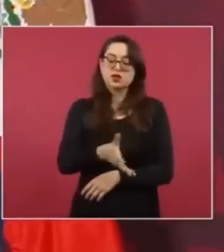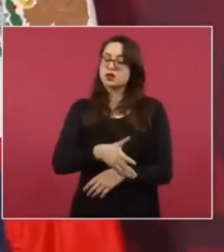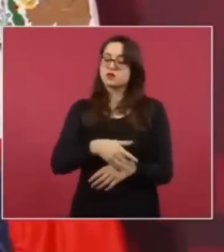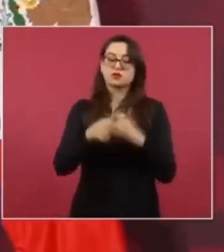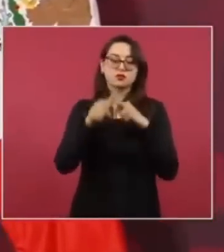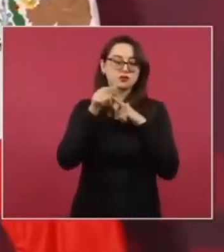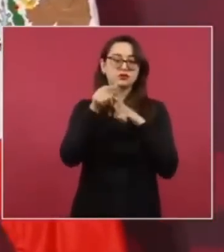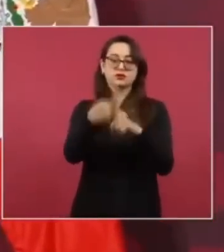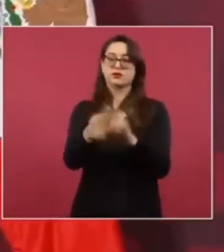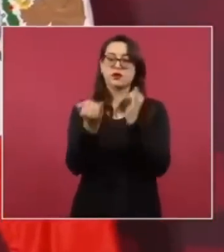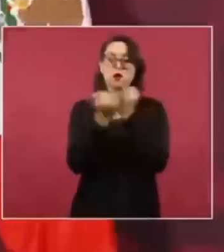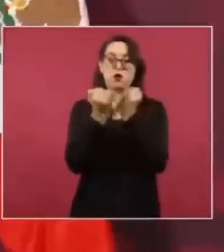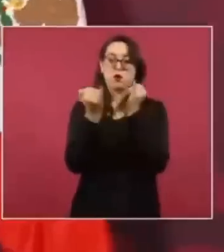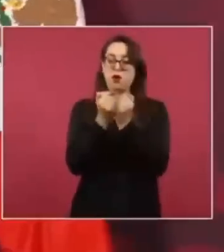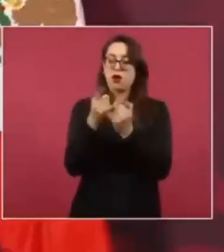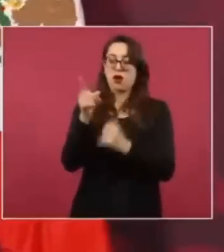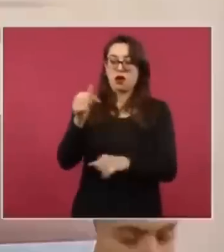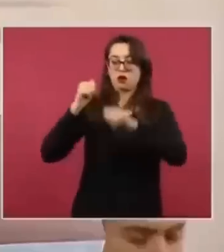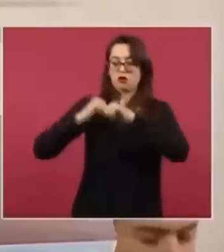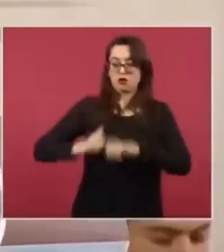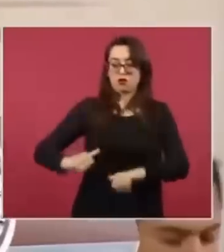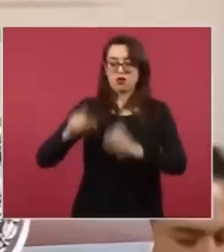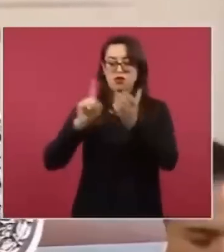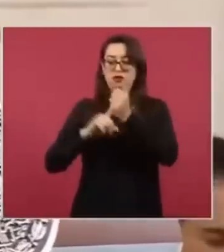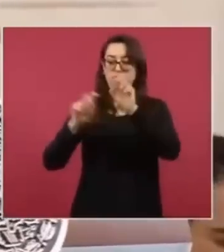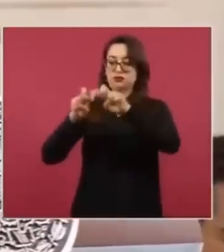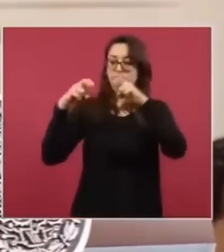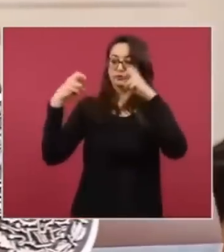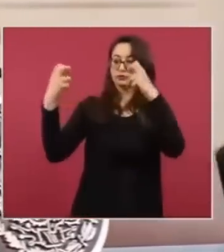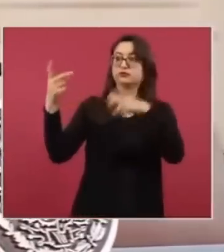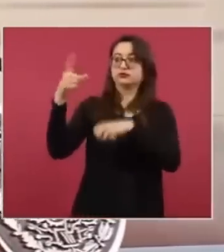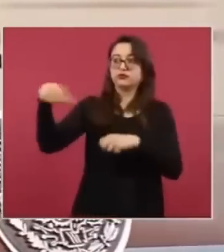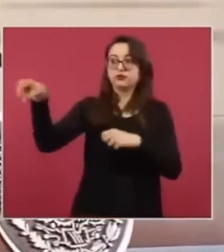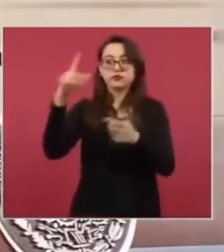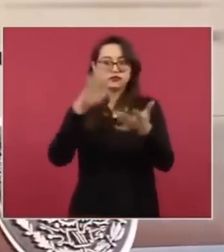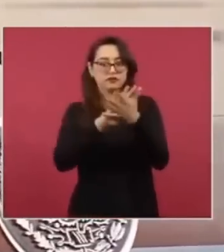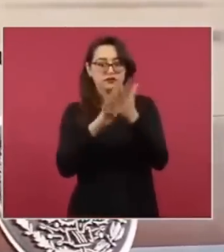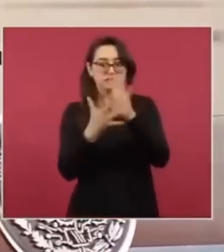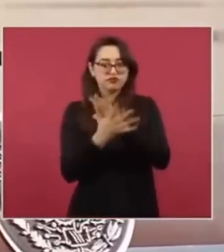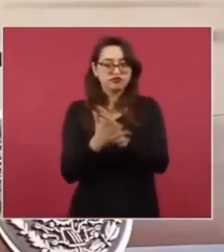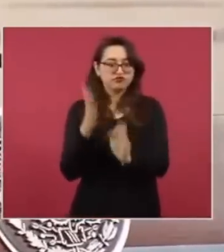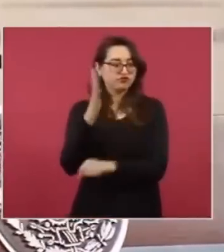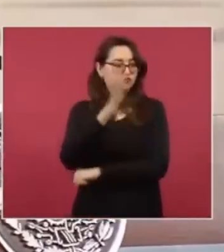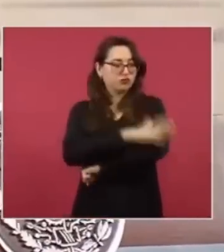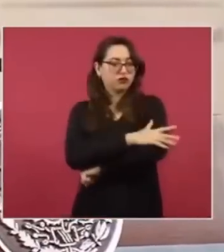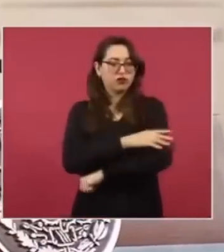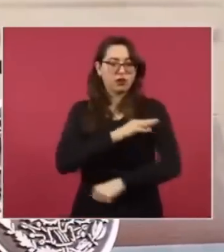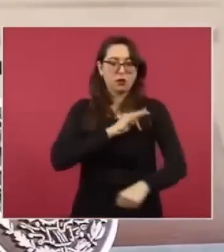ya no queremos gente que se alquile